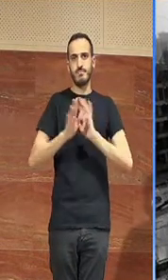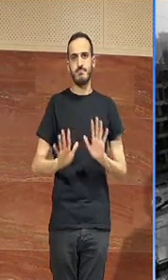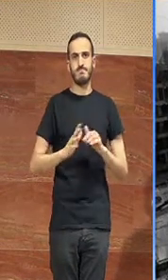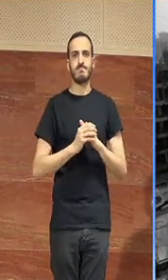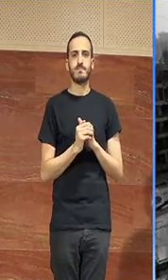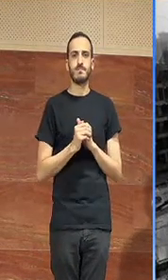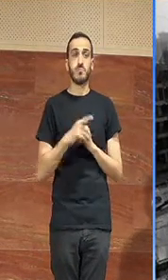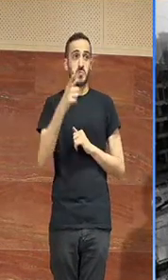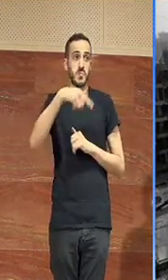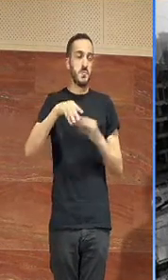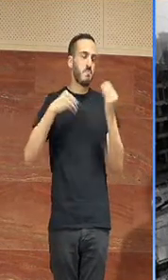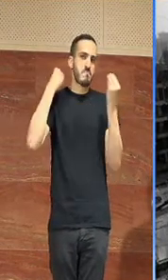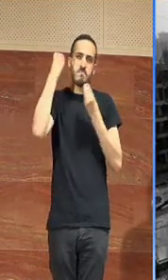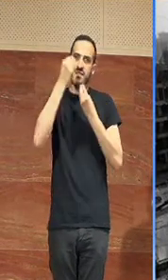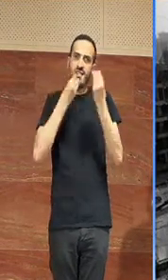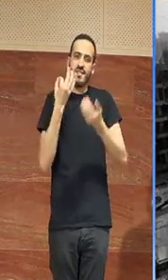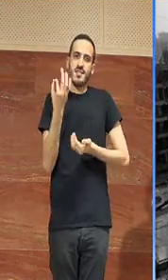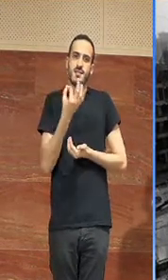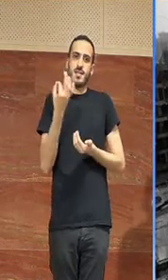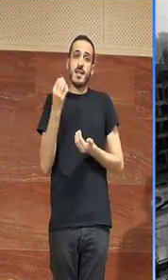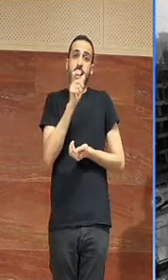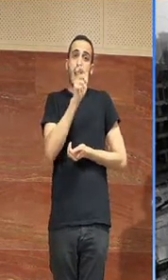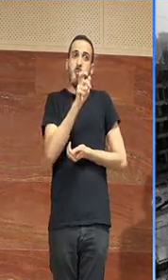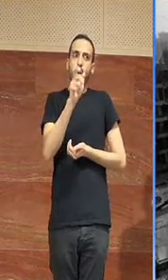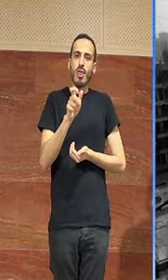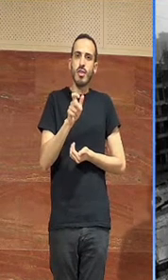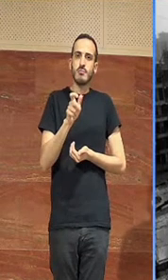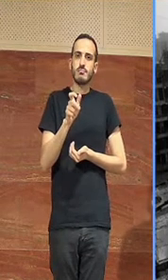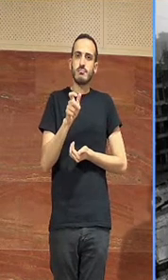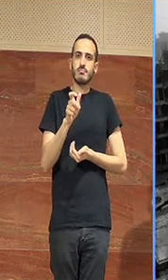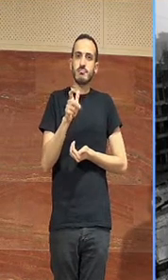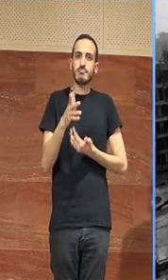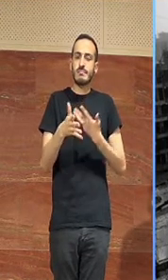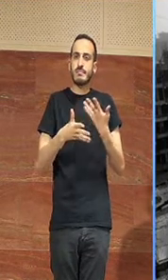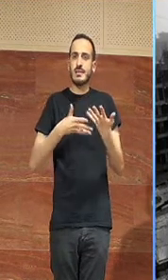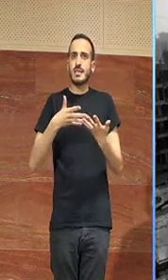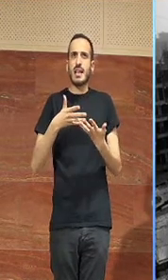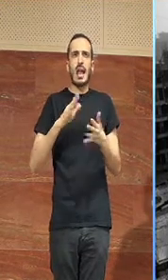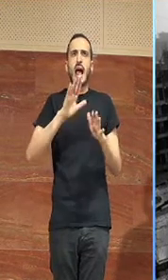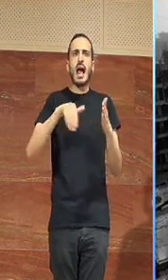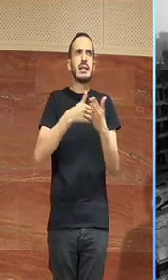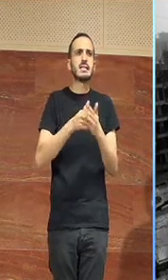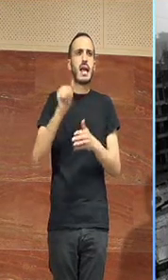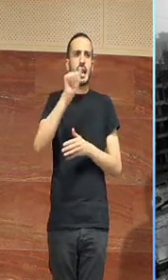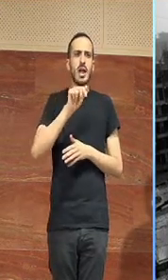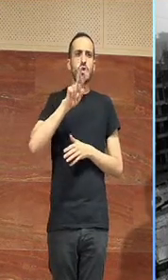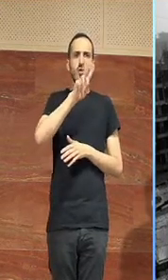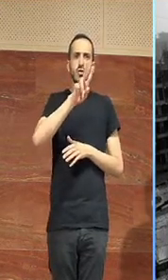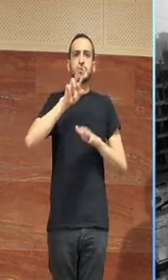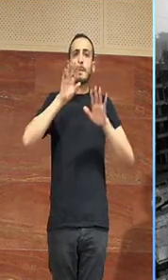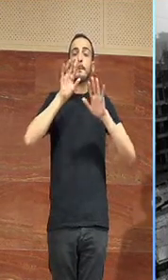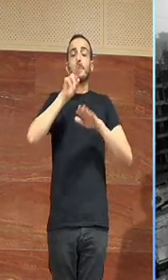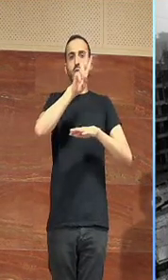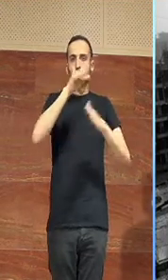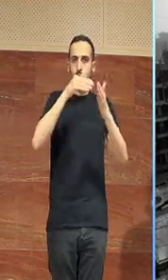Y tenéis que pensar que la población urbana se va a doblar hasta el año 2030 en las